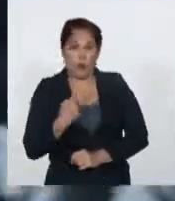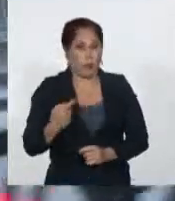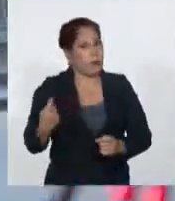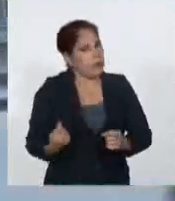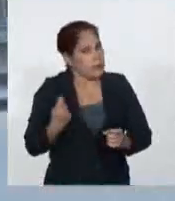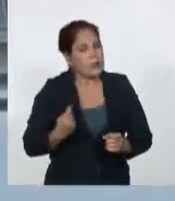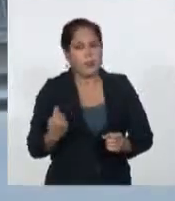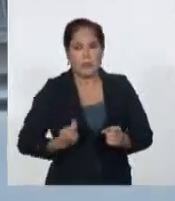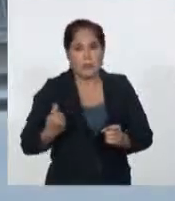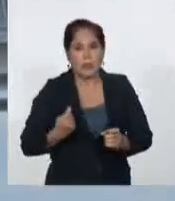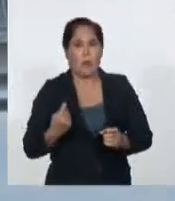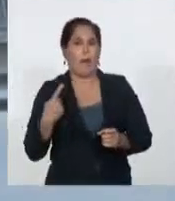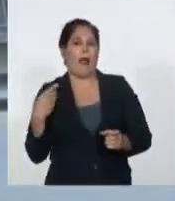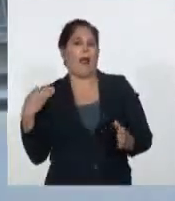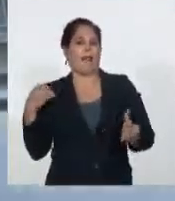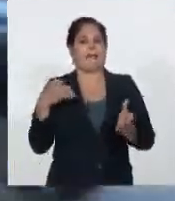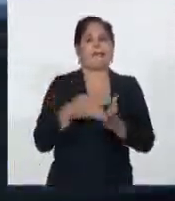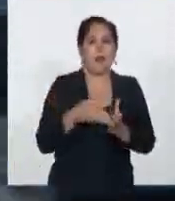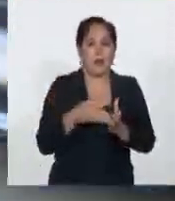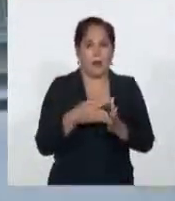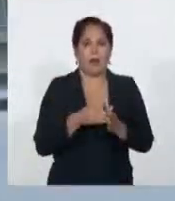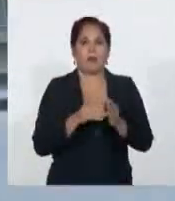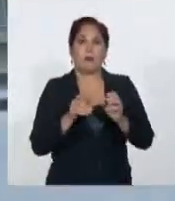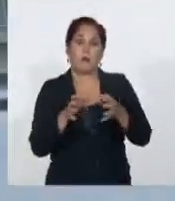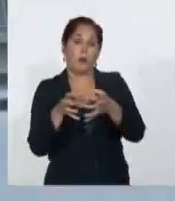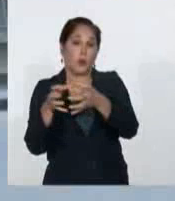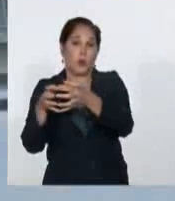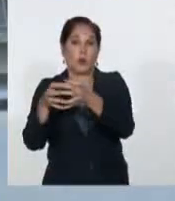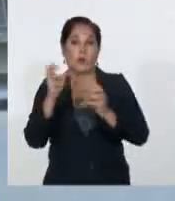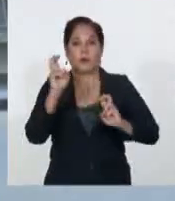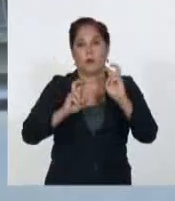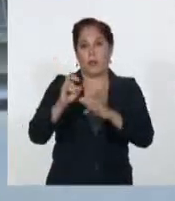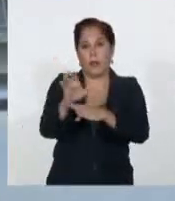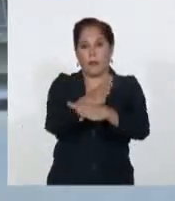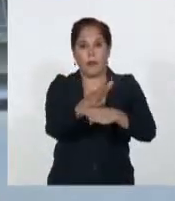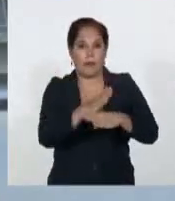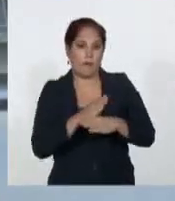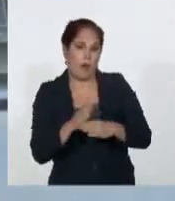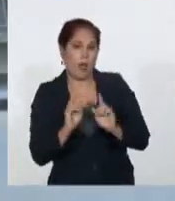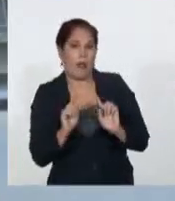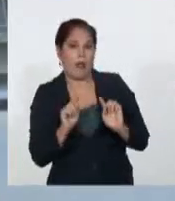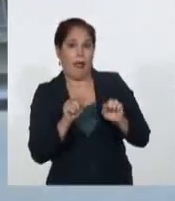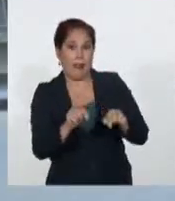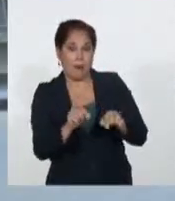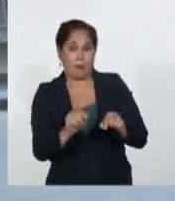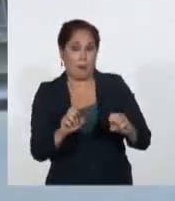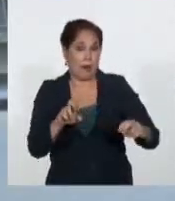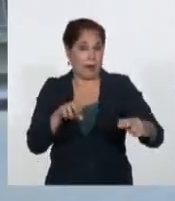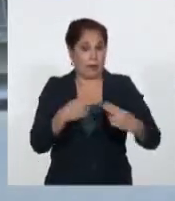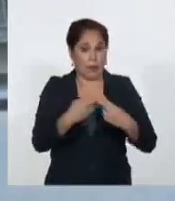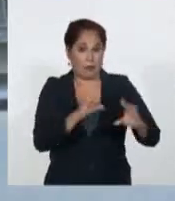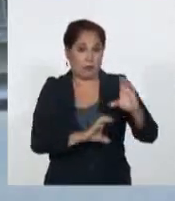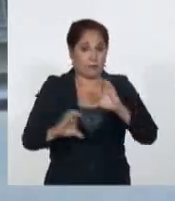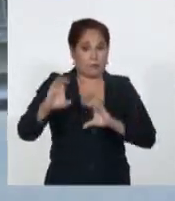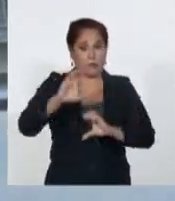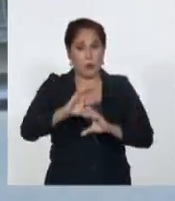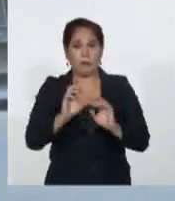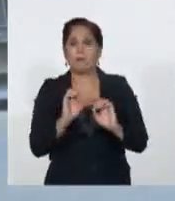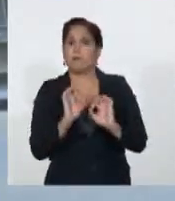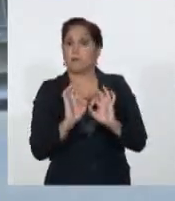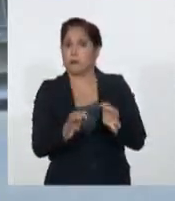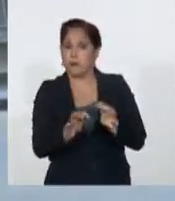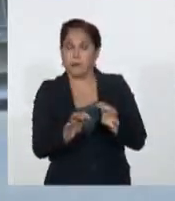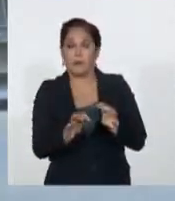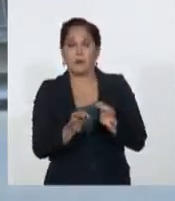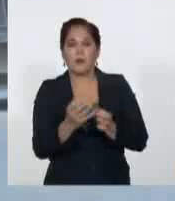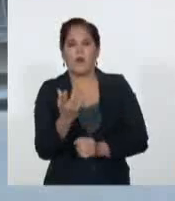de poder insertarnos en los disímiles talleres que van a tener lugar en el marco dentro del marco de este foro nos